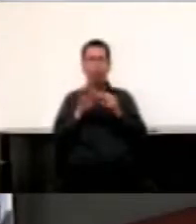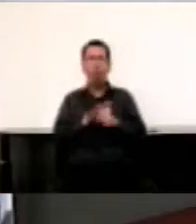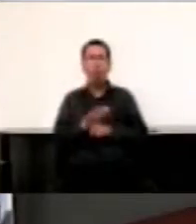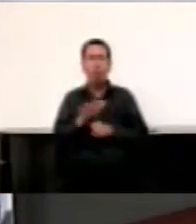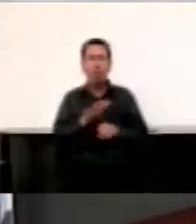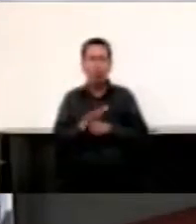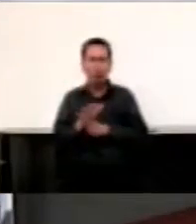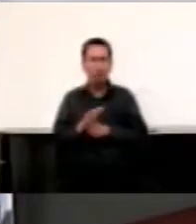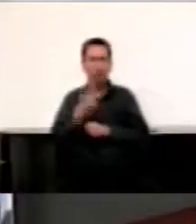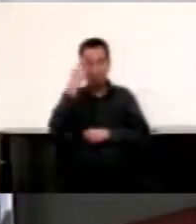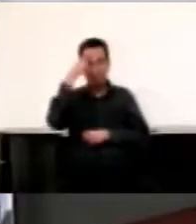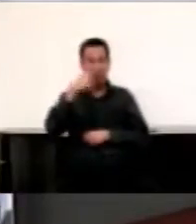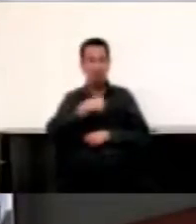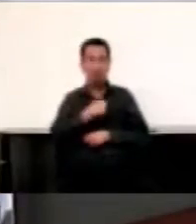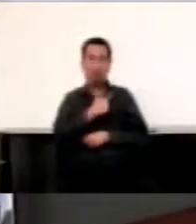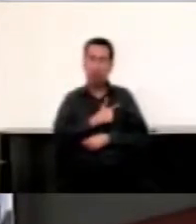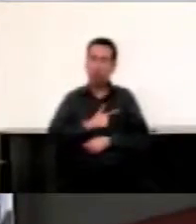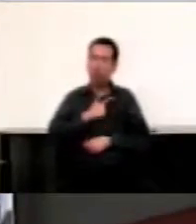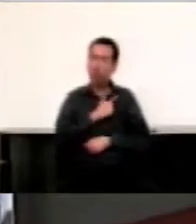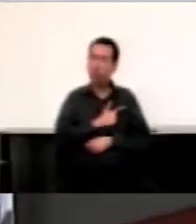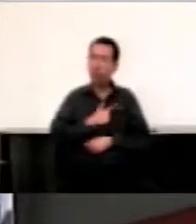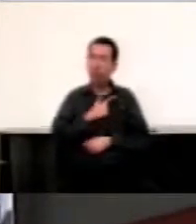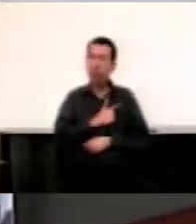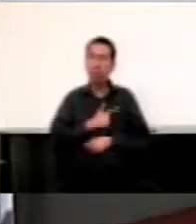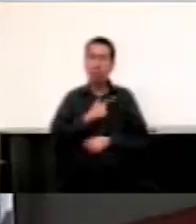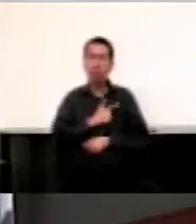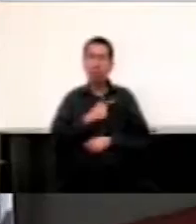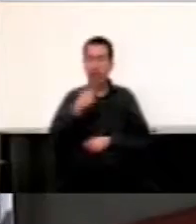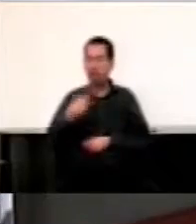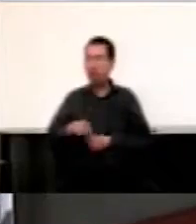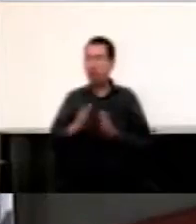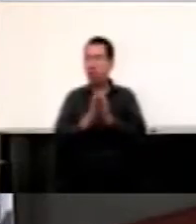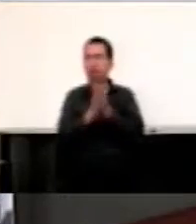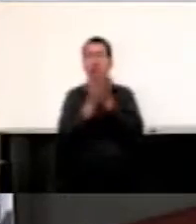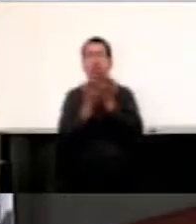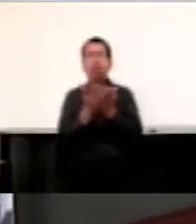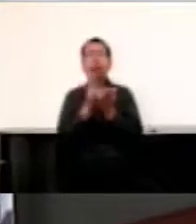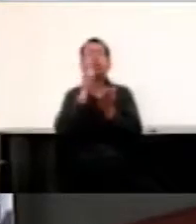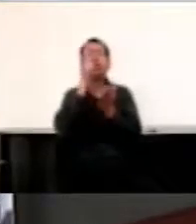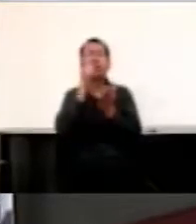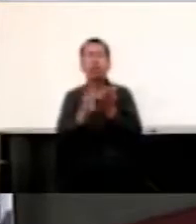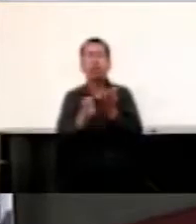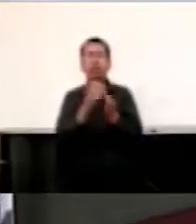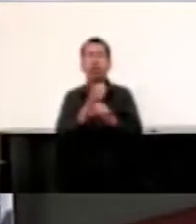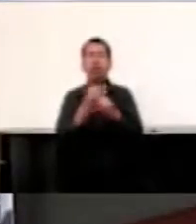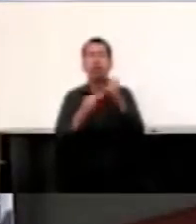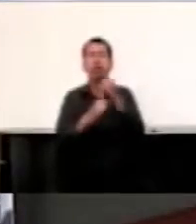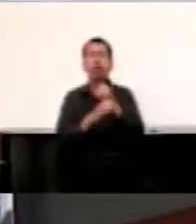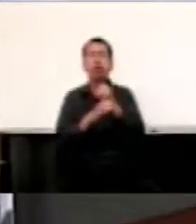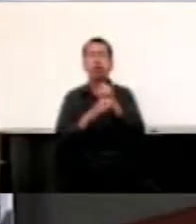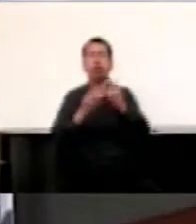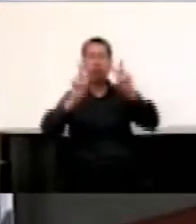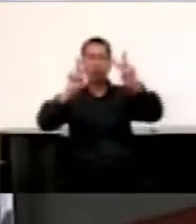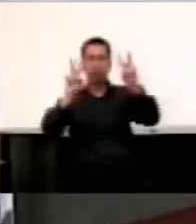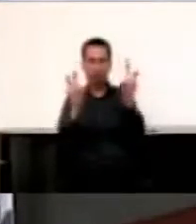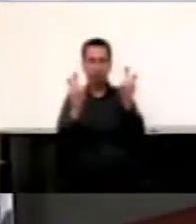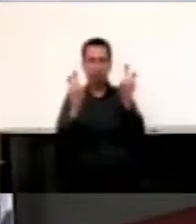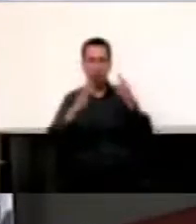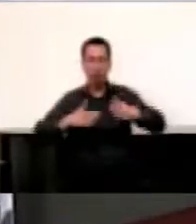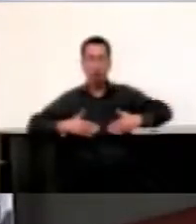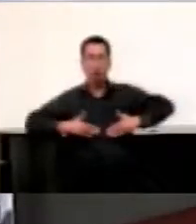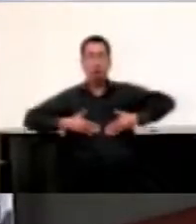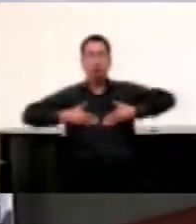gusta mucho y que lo abordan en este libro, y es el asunto de la confianza en